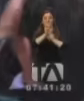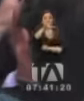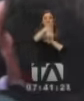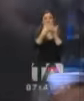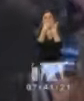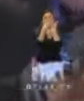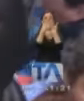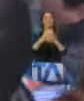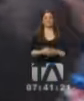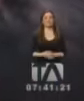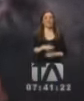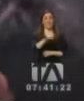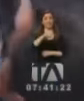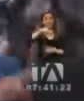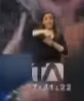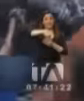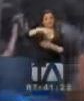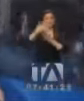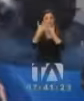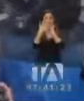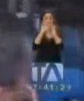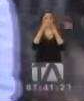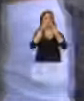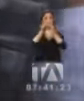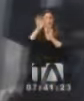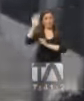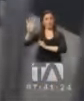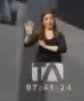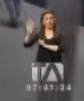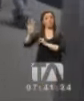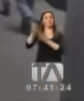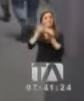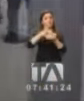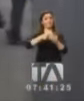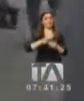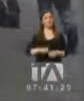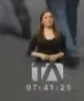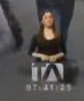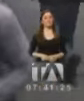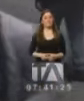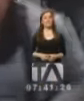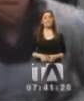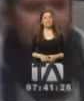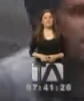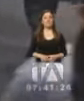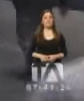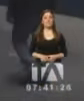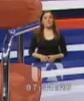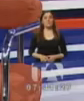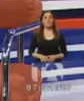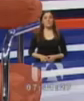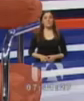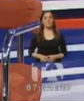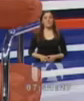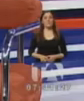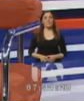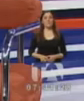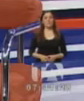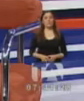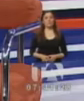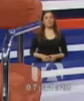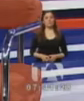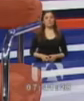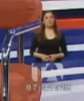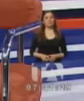prisión. Alex B. permanecerá detenido en la cárcel 4 de Quito. Nelson Carrera, 24 horas. Y todo